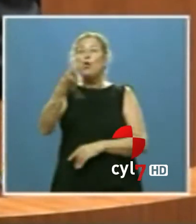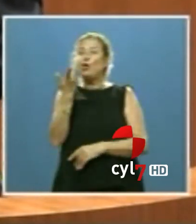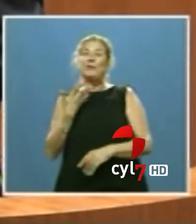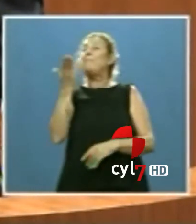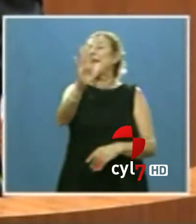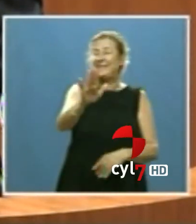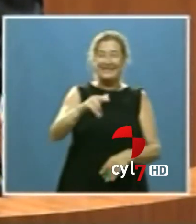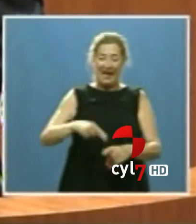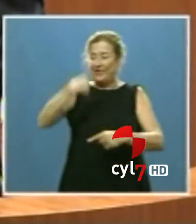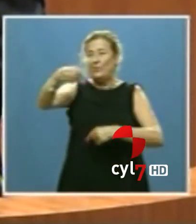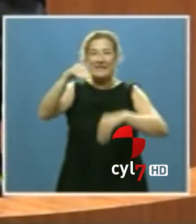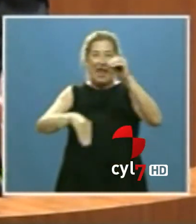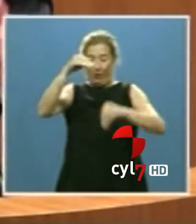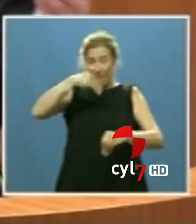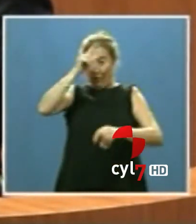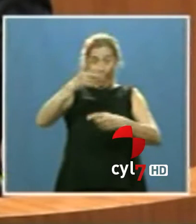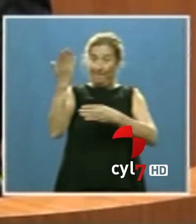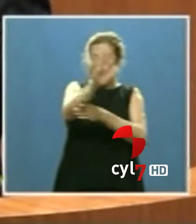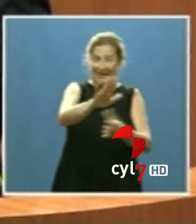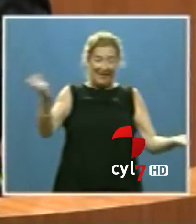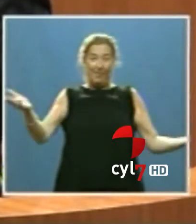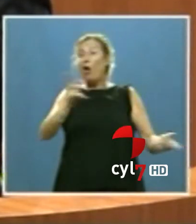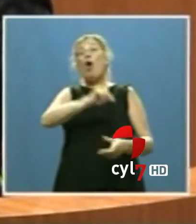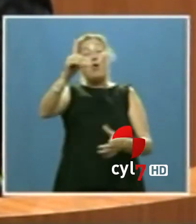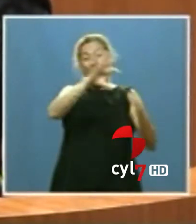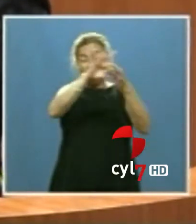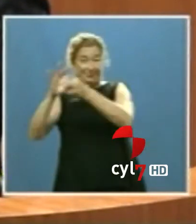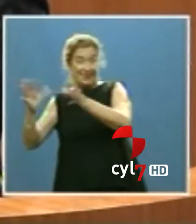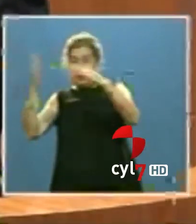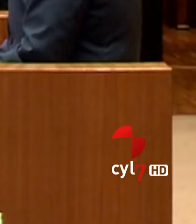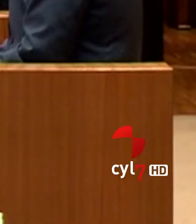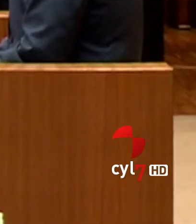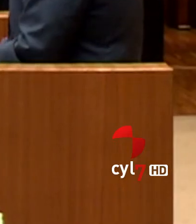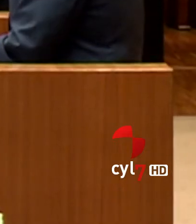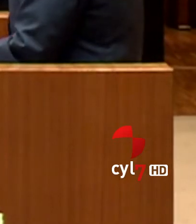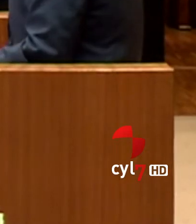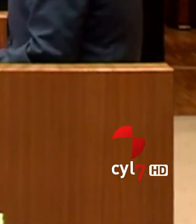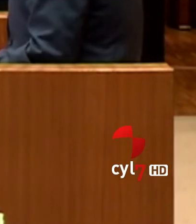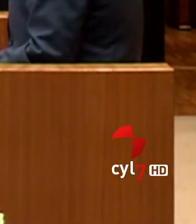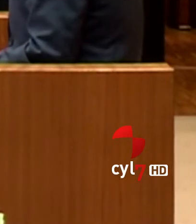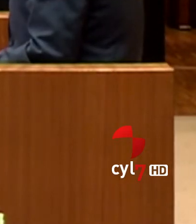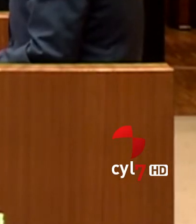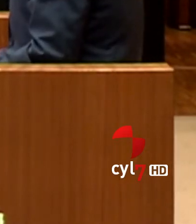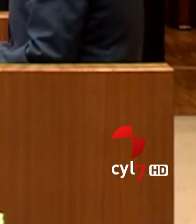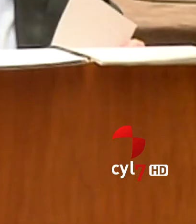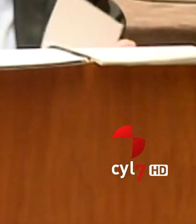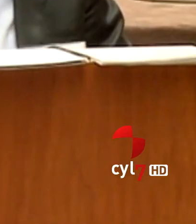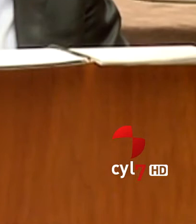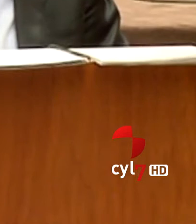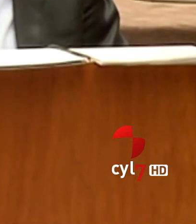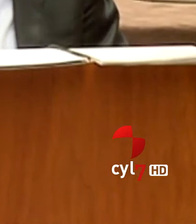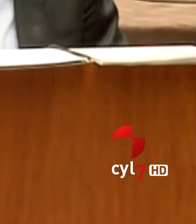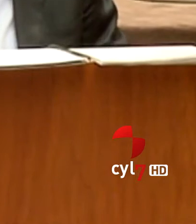usted a las siguientes elecciones autonómicas pero no ha sido coherente una vez más en un tono bronco luís fuentes ha acusado herrera